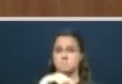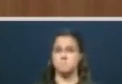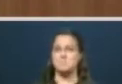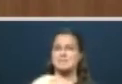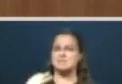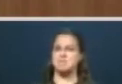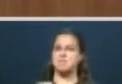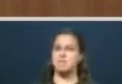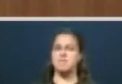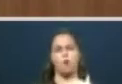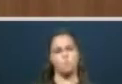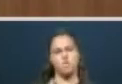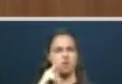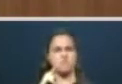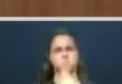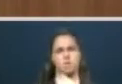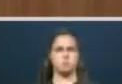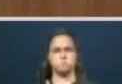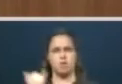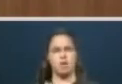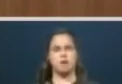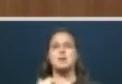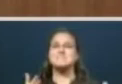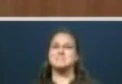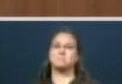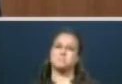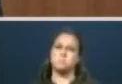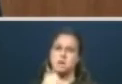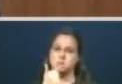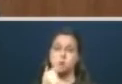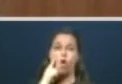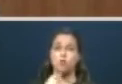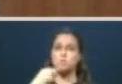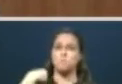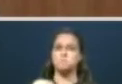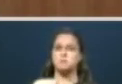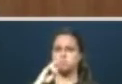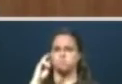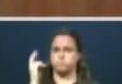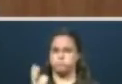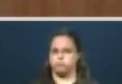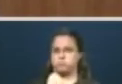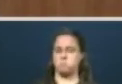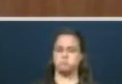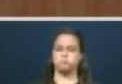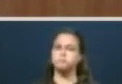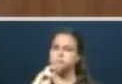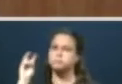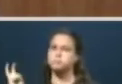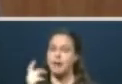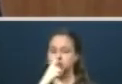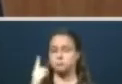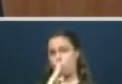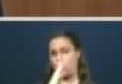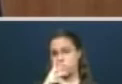sencilla moderna transparente ágil eficiente y austera a tal fin han sido varias las actuaciones que hemos desarrollado a lo largo de esta